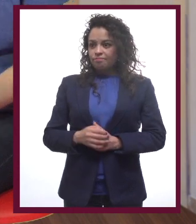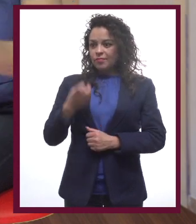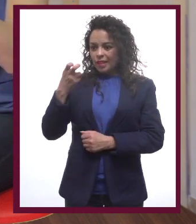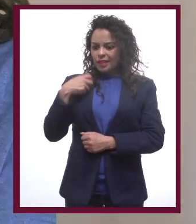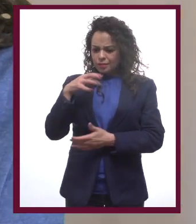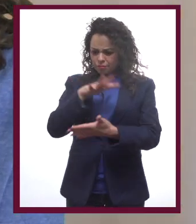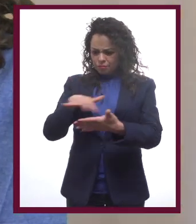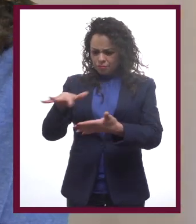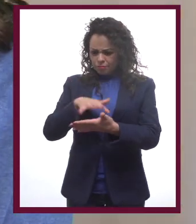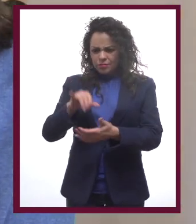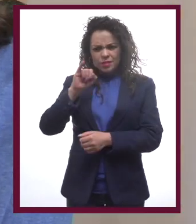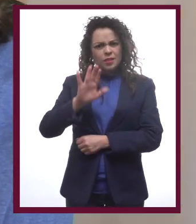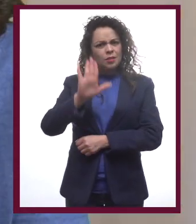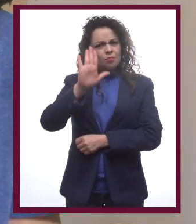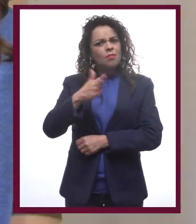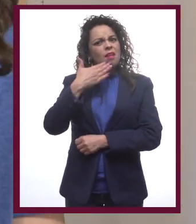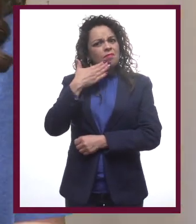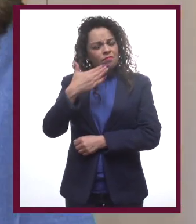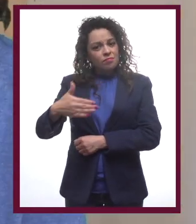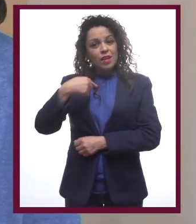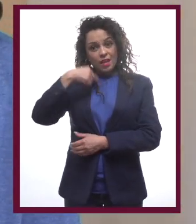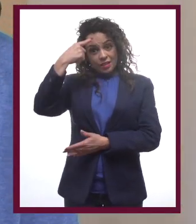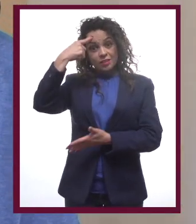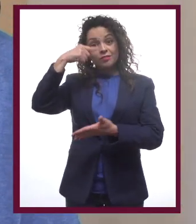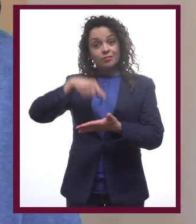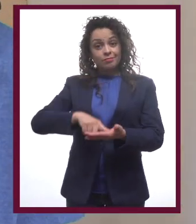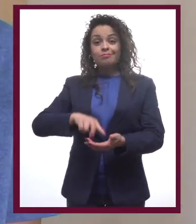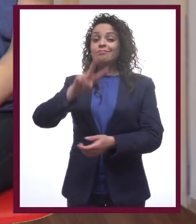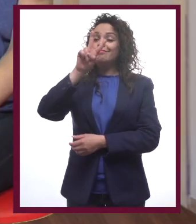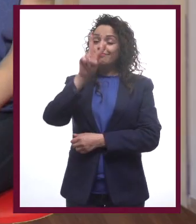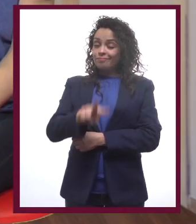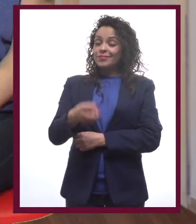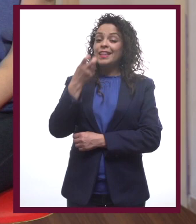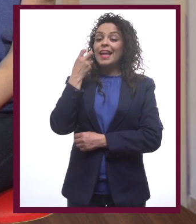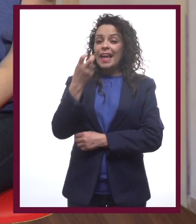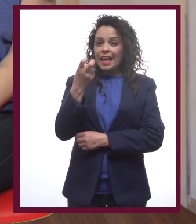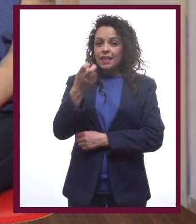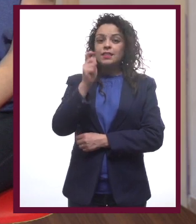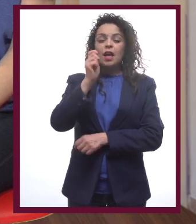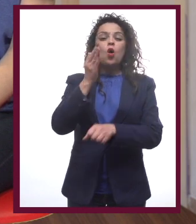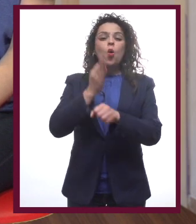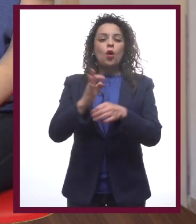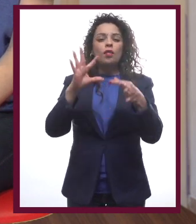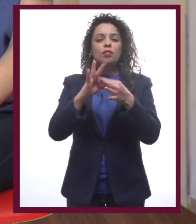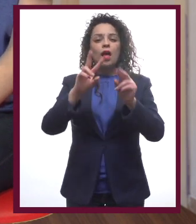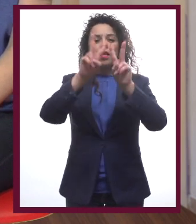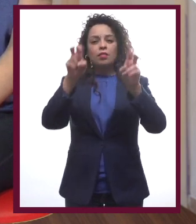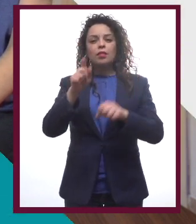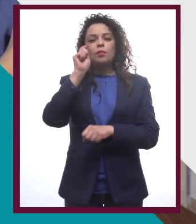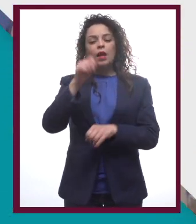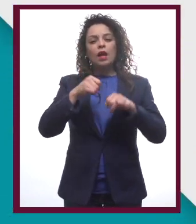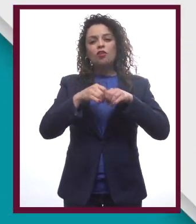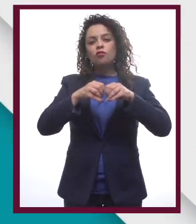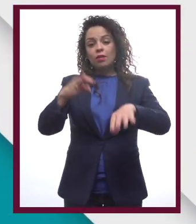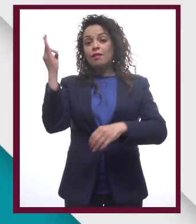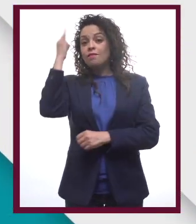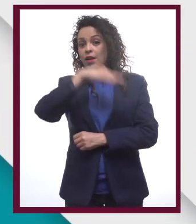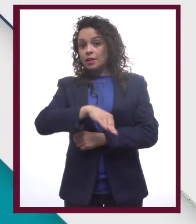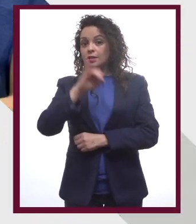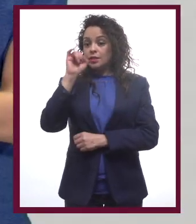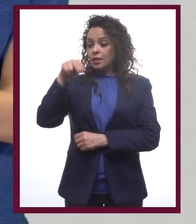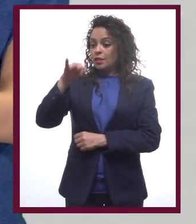convincente. Exactamente, sonaba. Creo que este es un buen pretexto para hablar de temas como la infodemia.